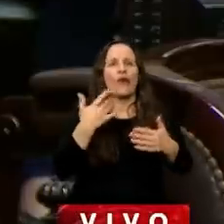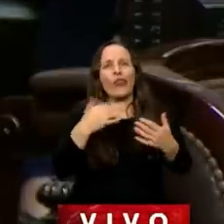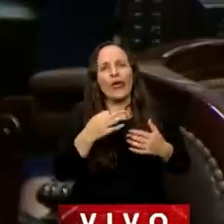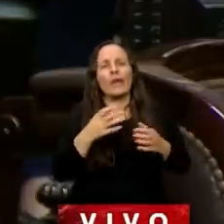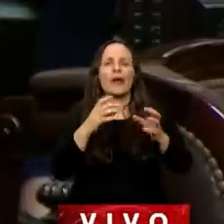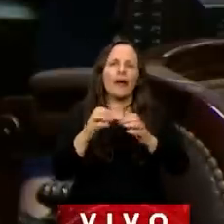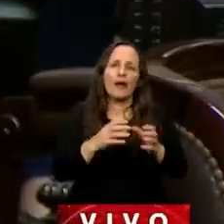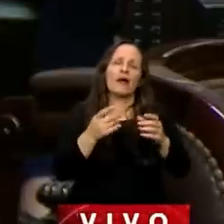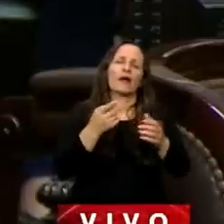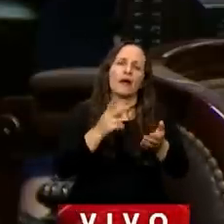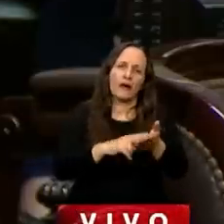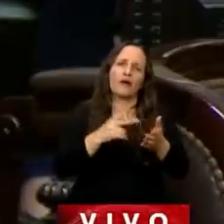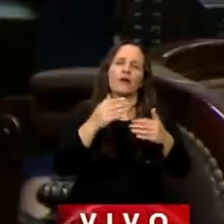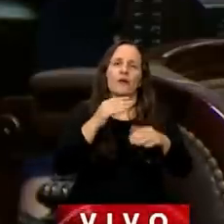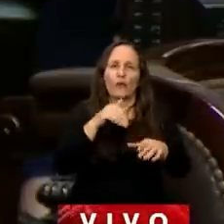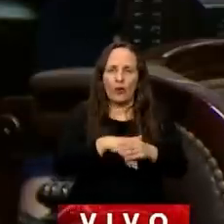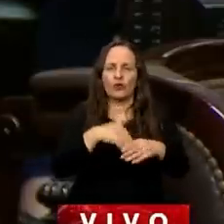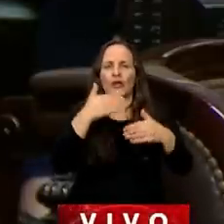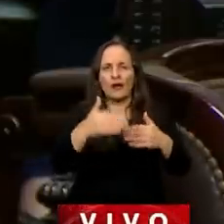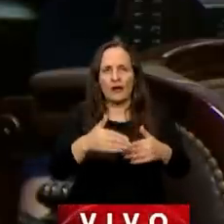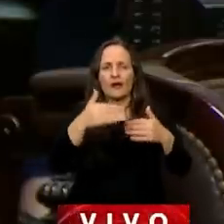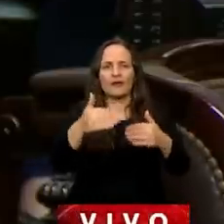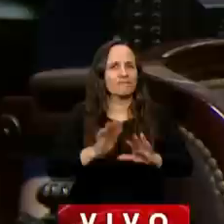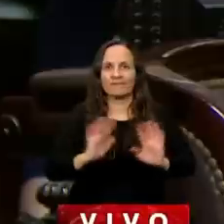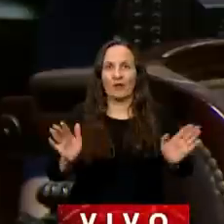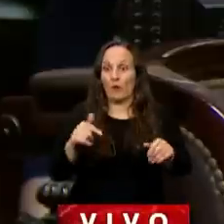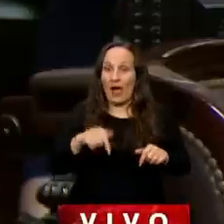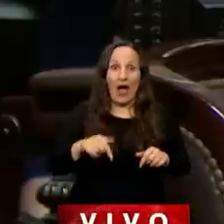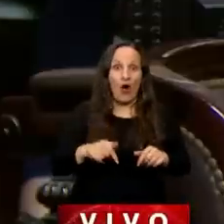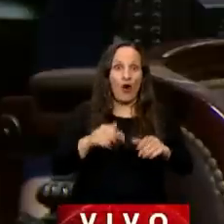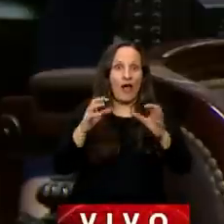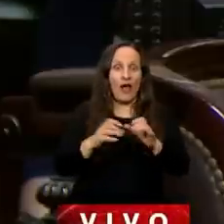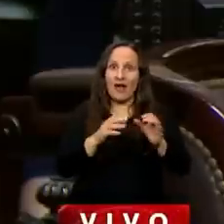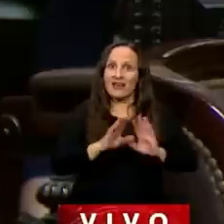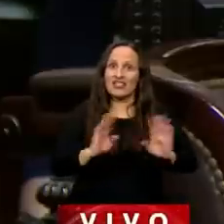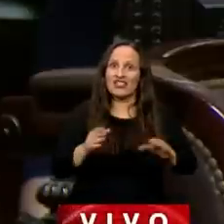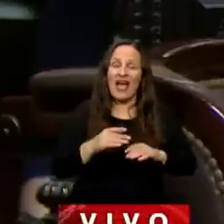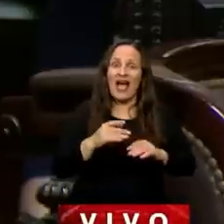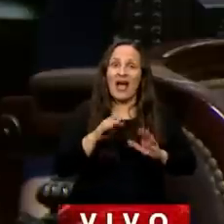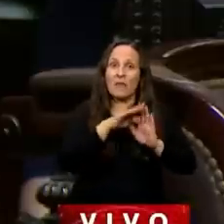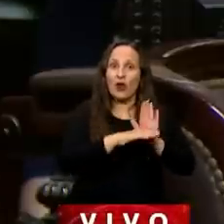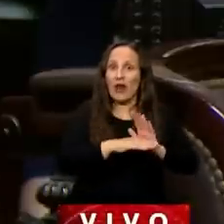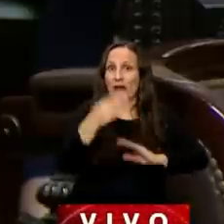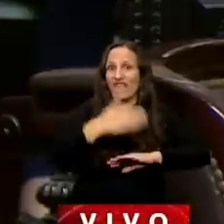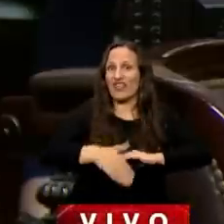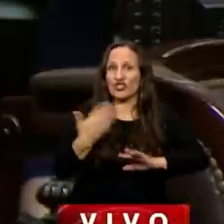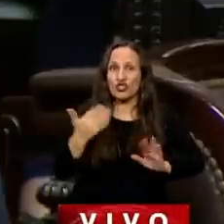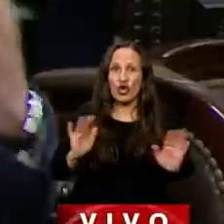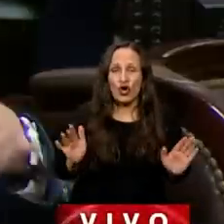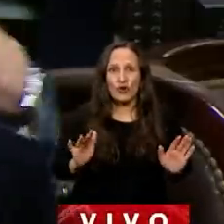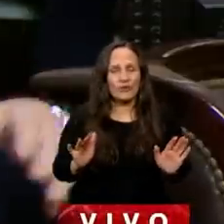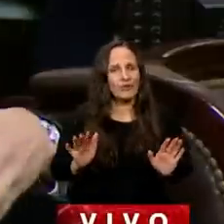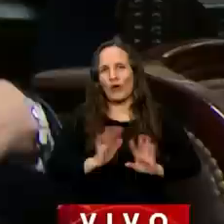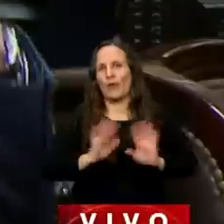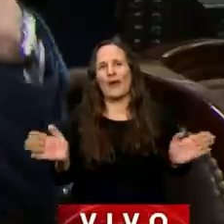necesidad de ser renovado. Porque hay que decirlo, también a este momento cuando estamos tratando, el programa está vencido, no está vigente. Tenemos que dejar